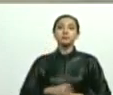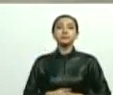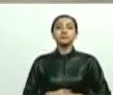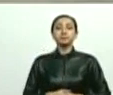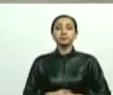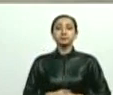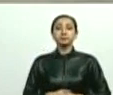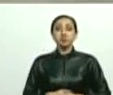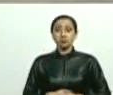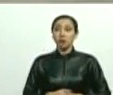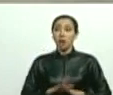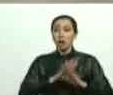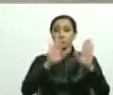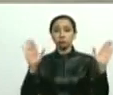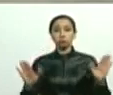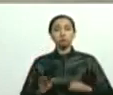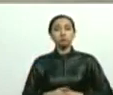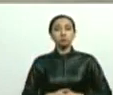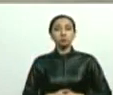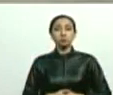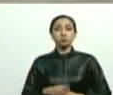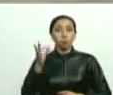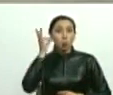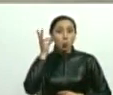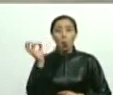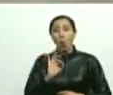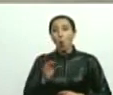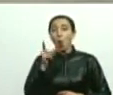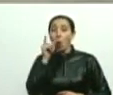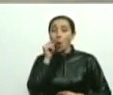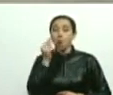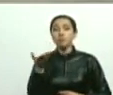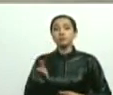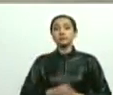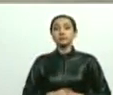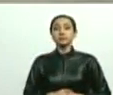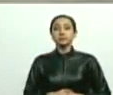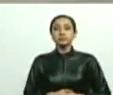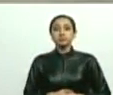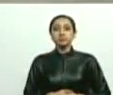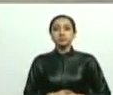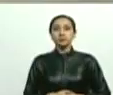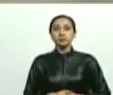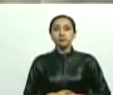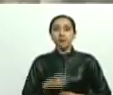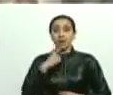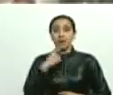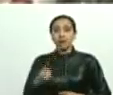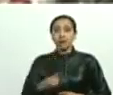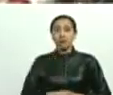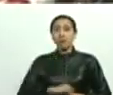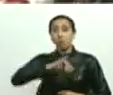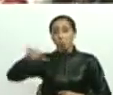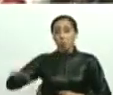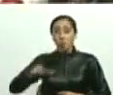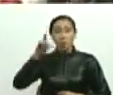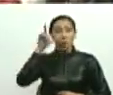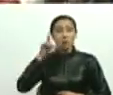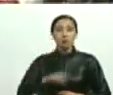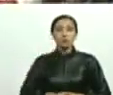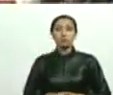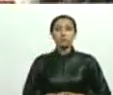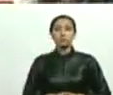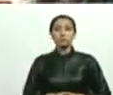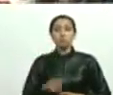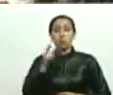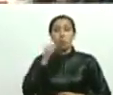Claro. Una o uno. O como dice Jorge Rodríguez, una,